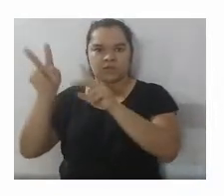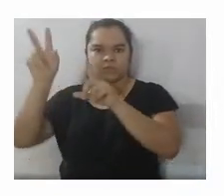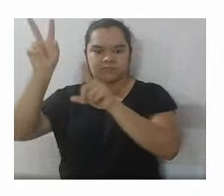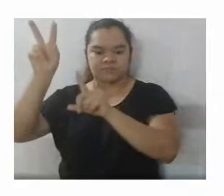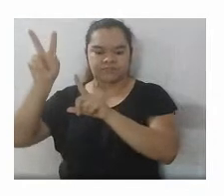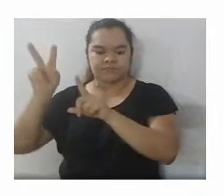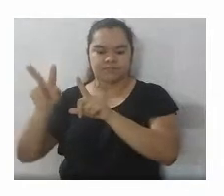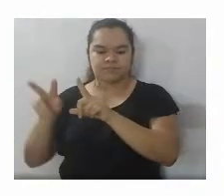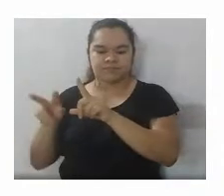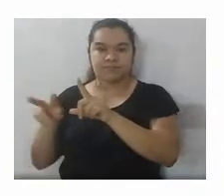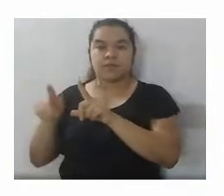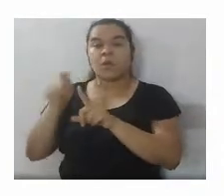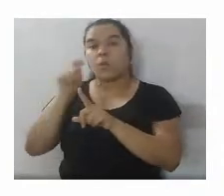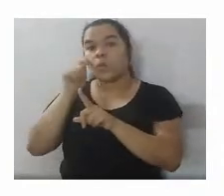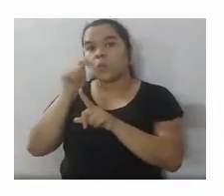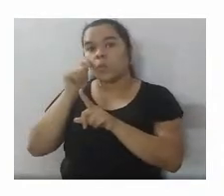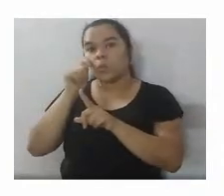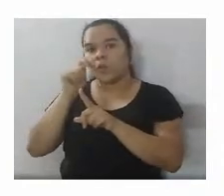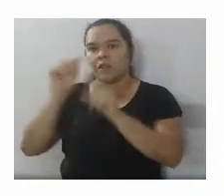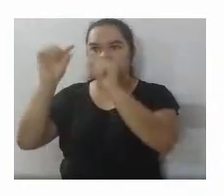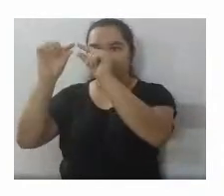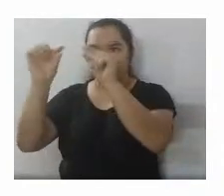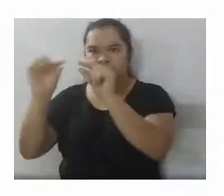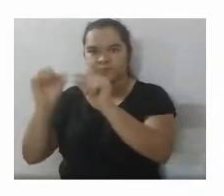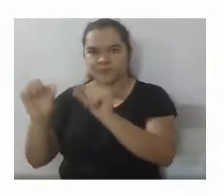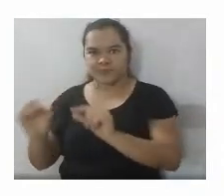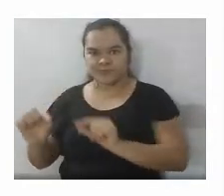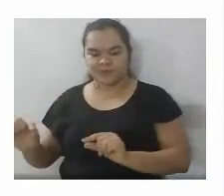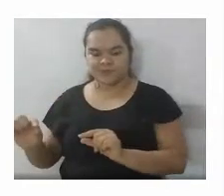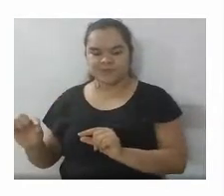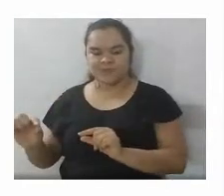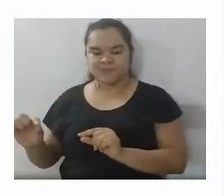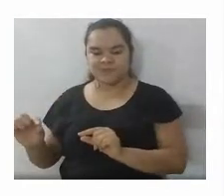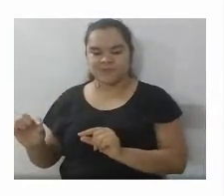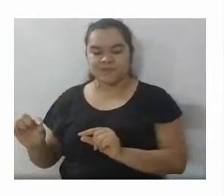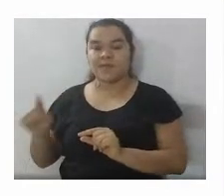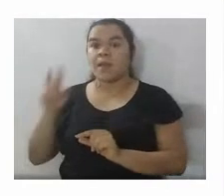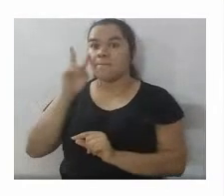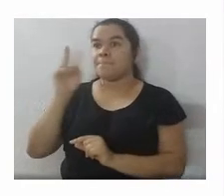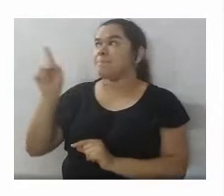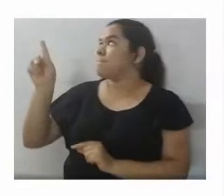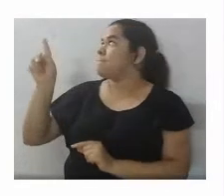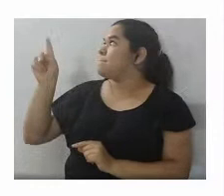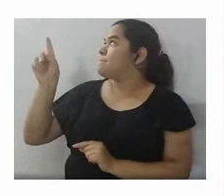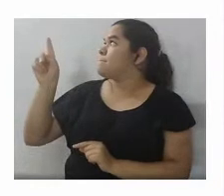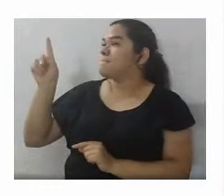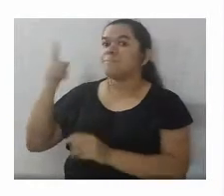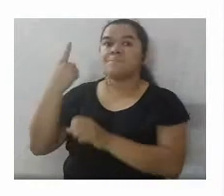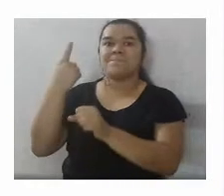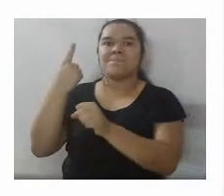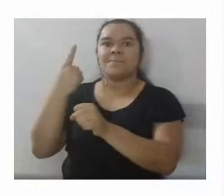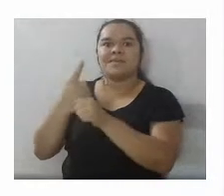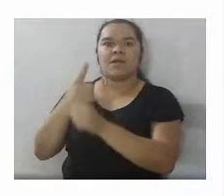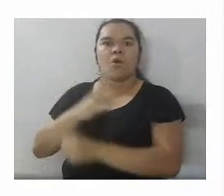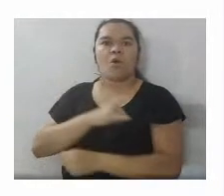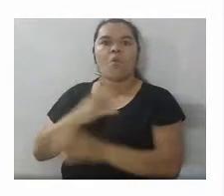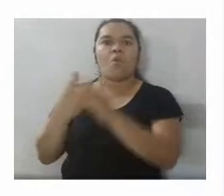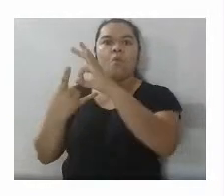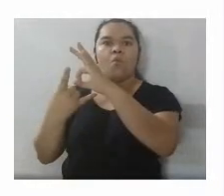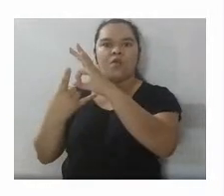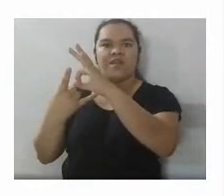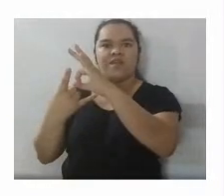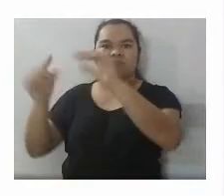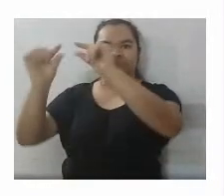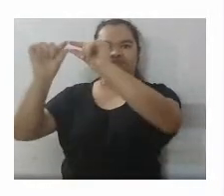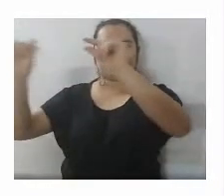Ingreso UNE o prescripción UNE, lo que sea. Y fíjense, lo primero que le va a pasar acá es la página de la UNE, ingreso ciclo electivo